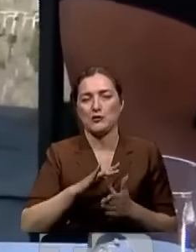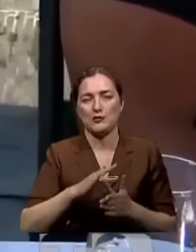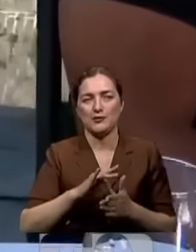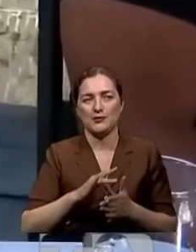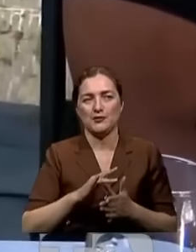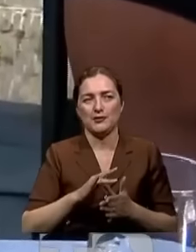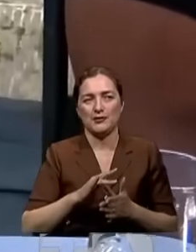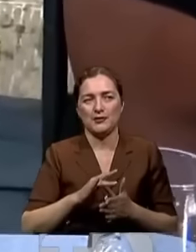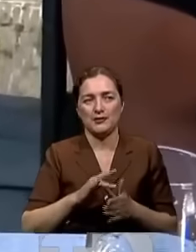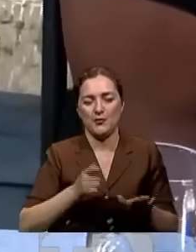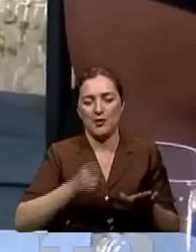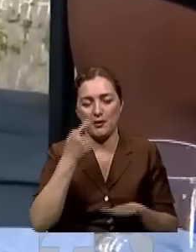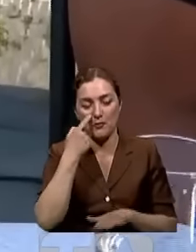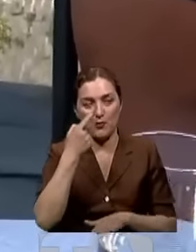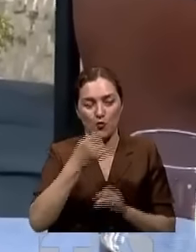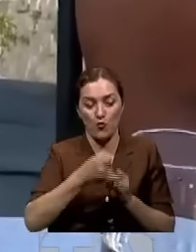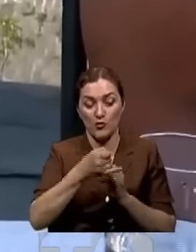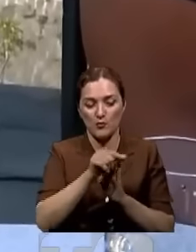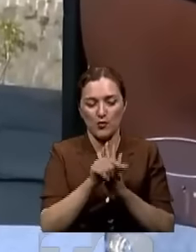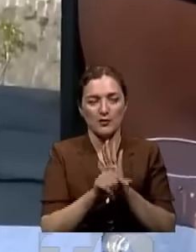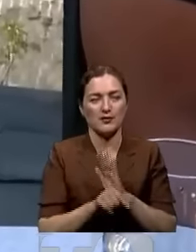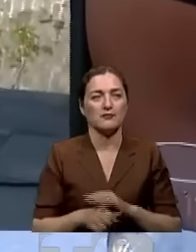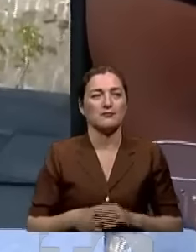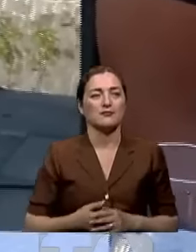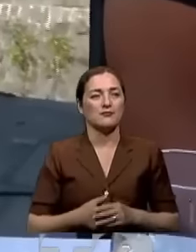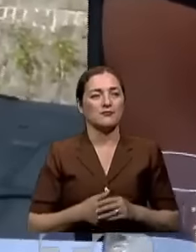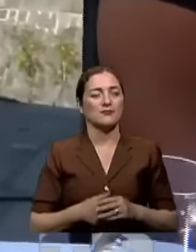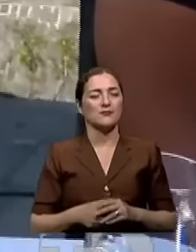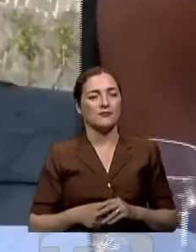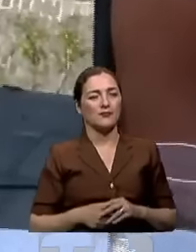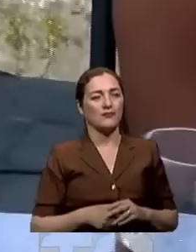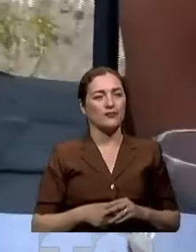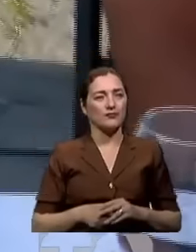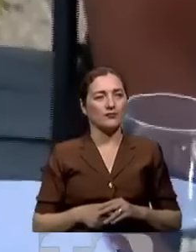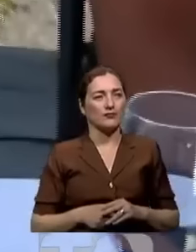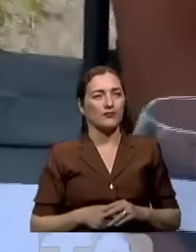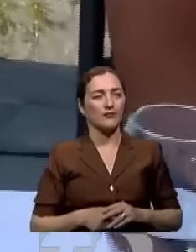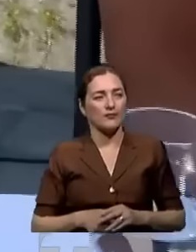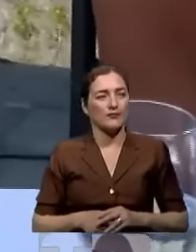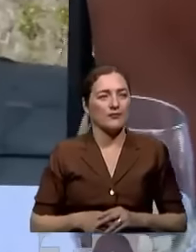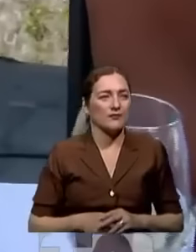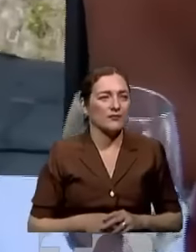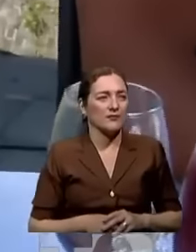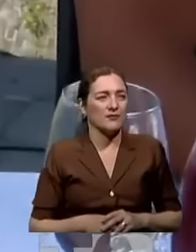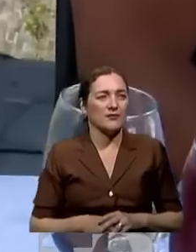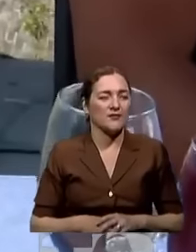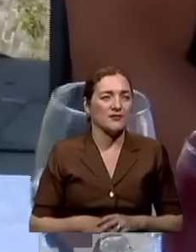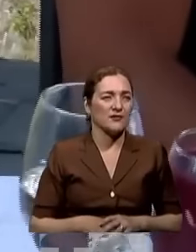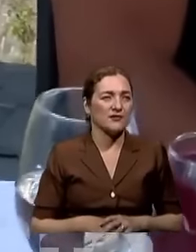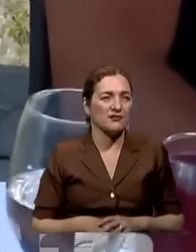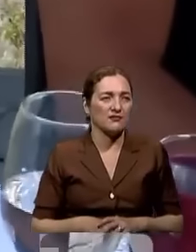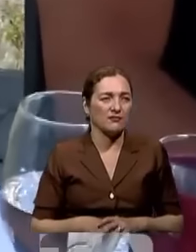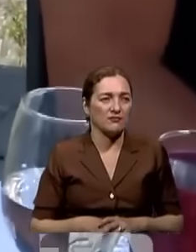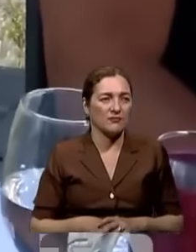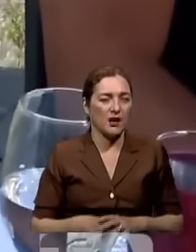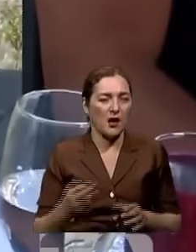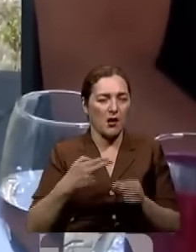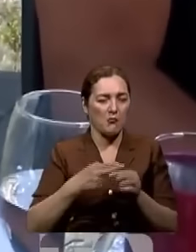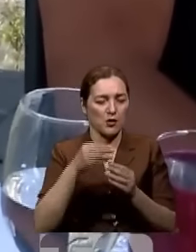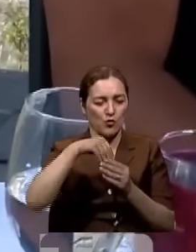para nosotros, así que toca ver hasta el último detalle, ¿sí? Bueno, en mi guagua, como dijo David, o sea, el relleno súper